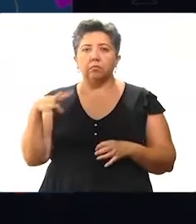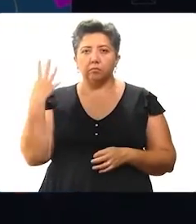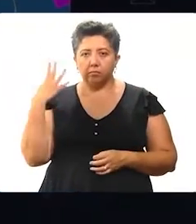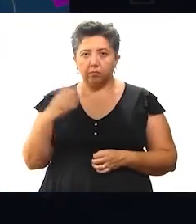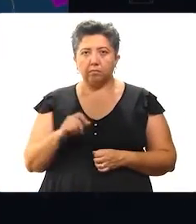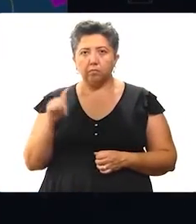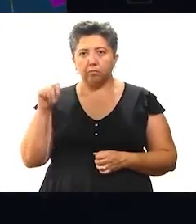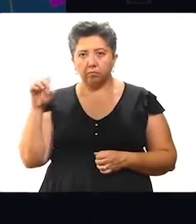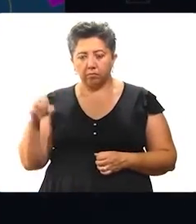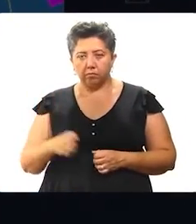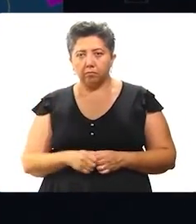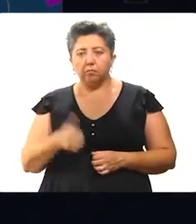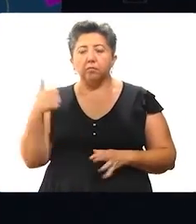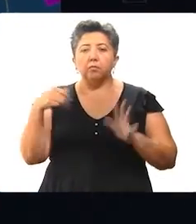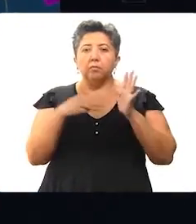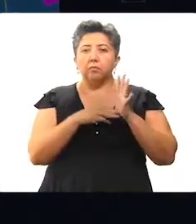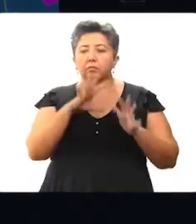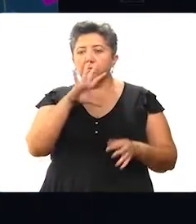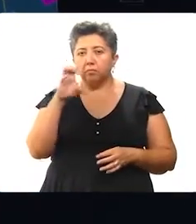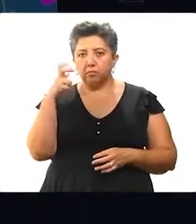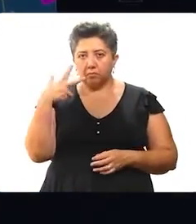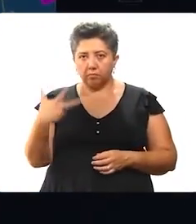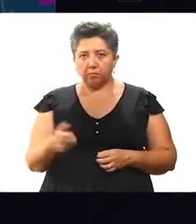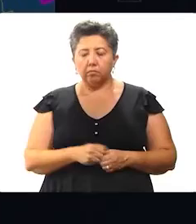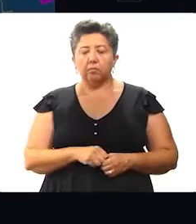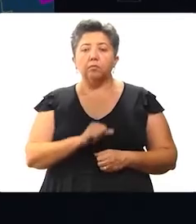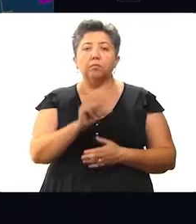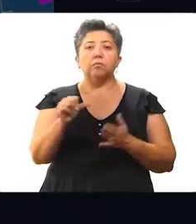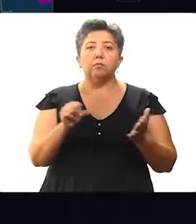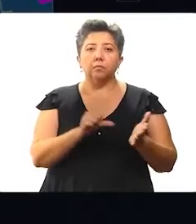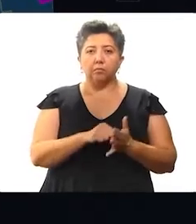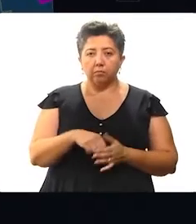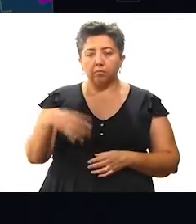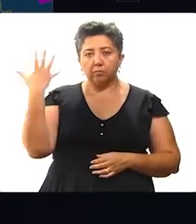16.714 en la zona oriente, 6.508 en la zona centro,